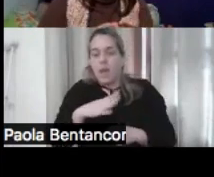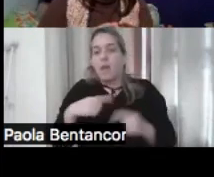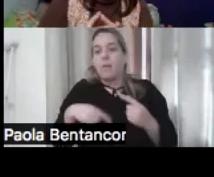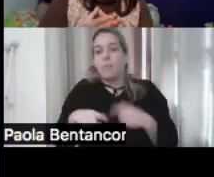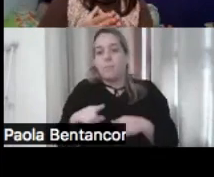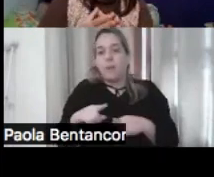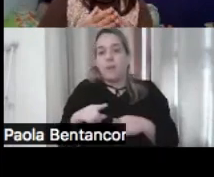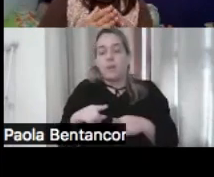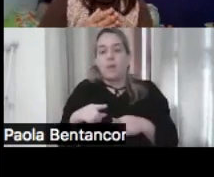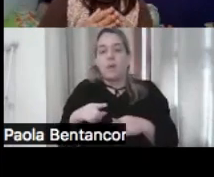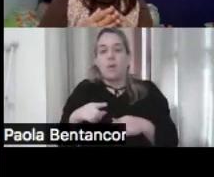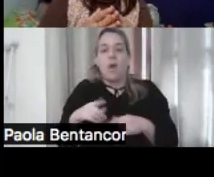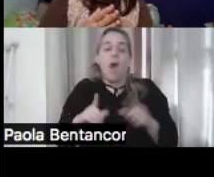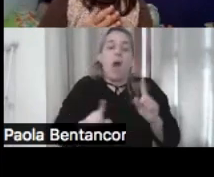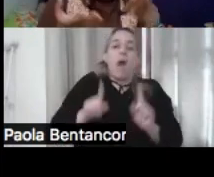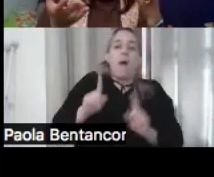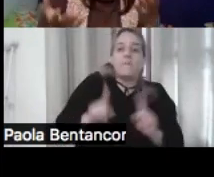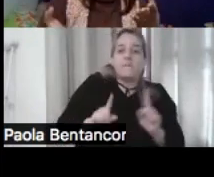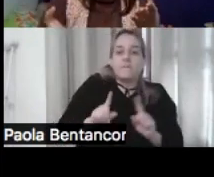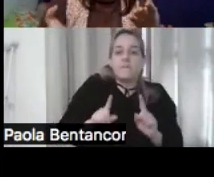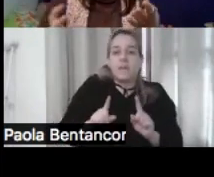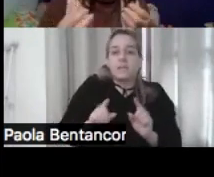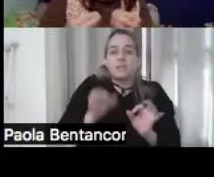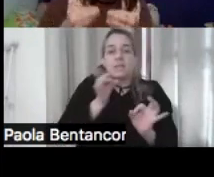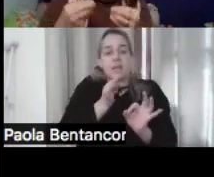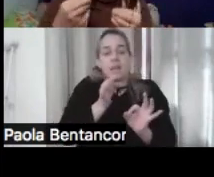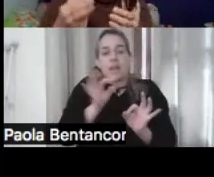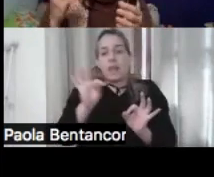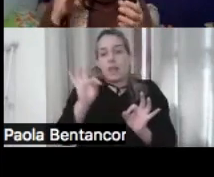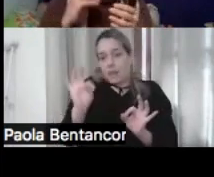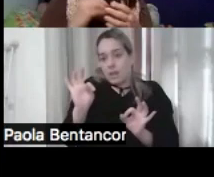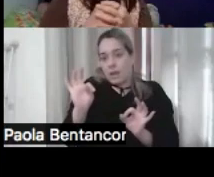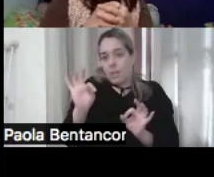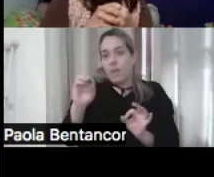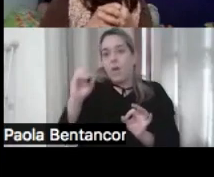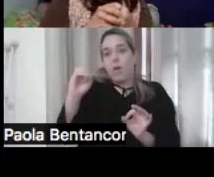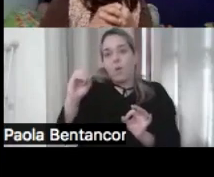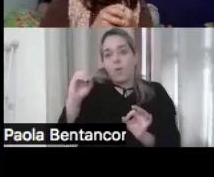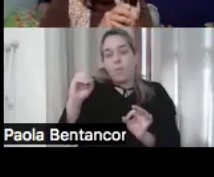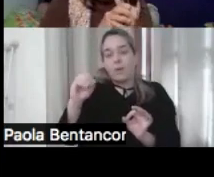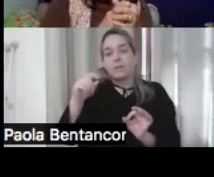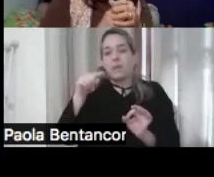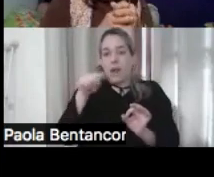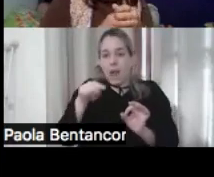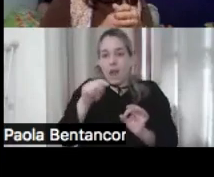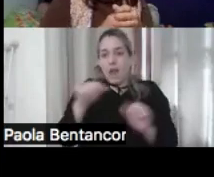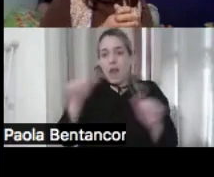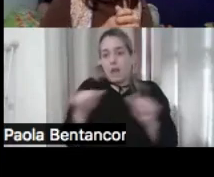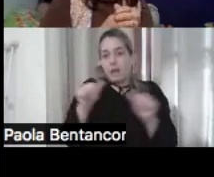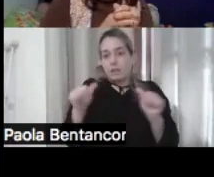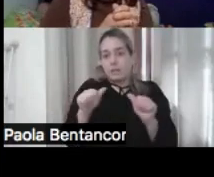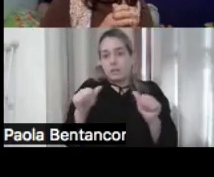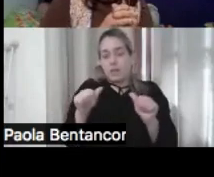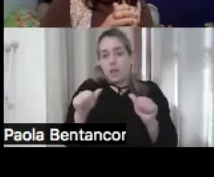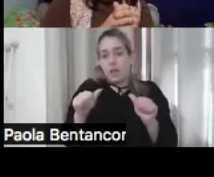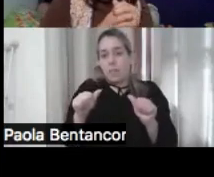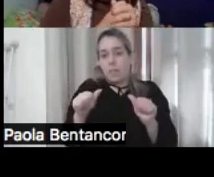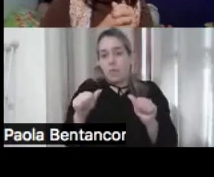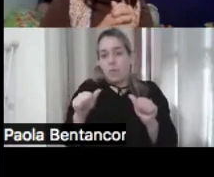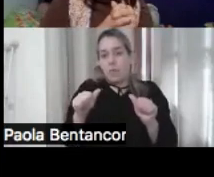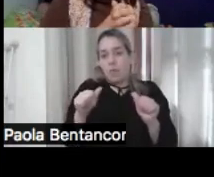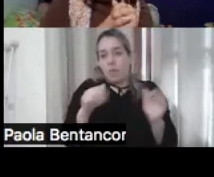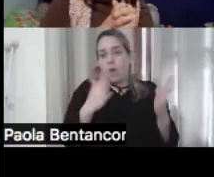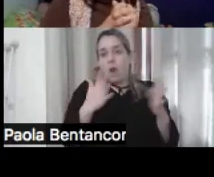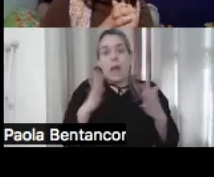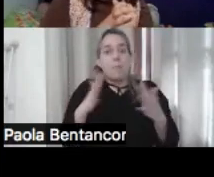la terapia ocupacional lo que hacemos es construir. Hay gente que se dedica específicamente a la construcción